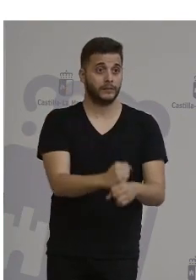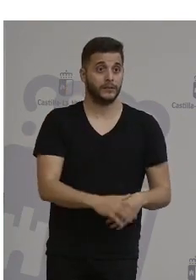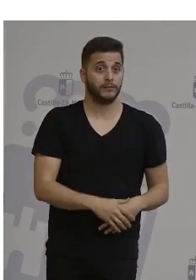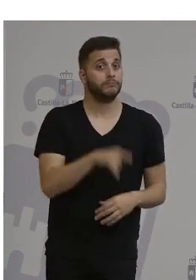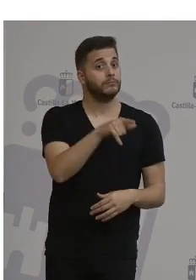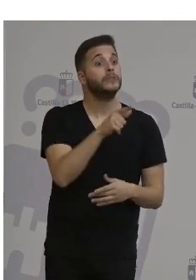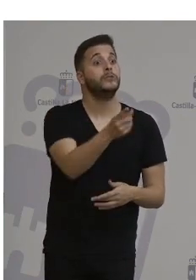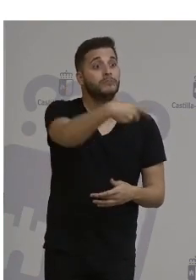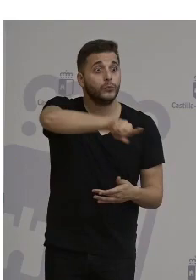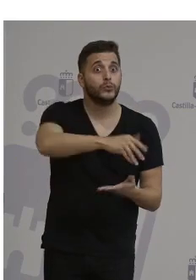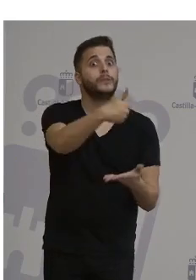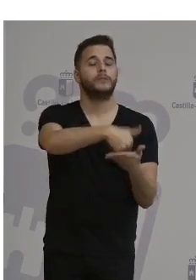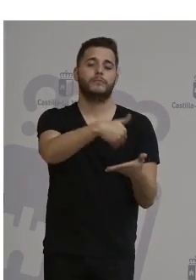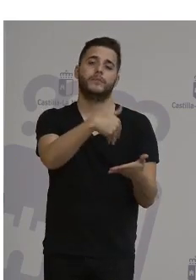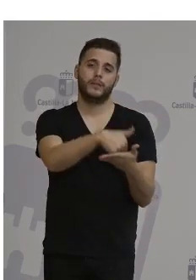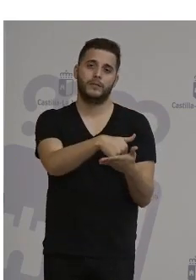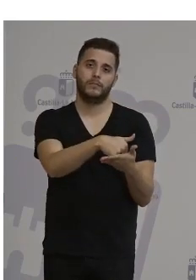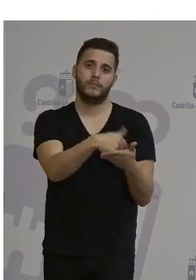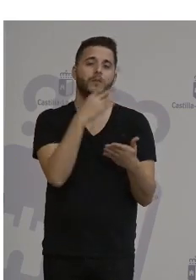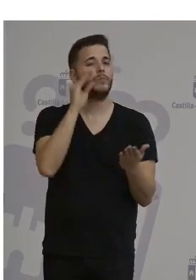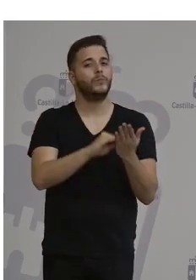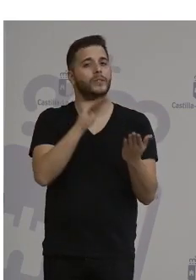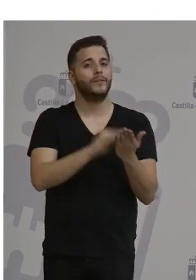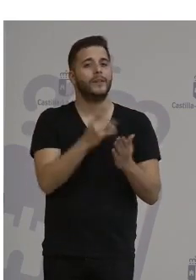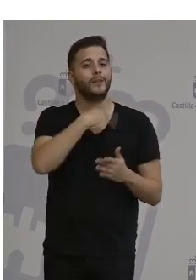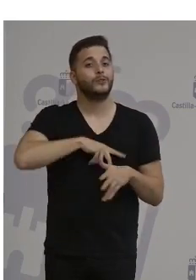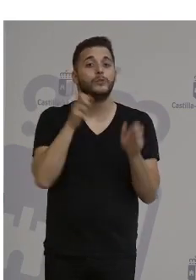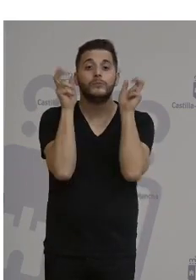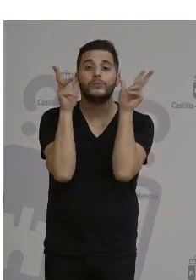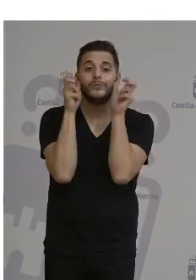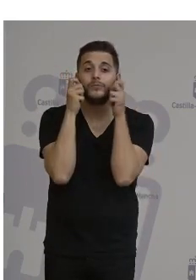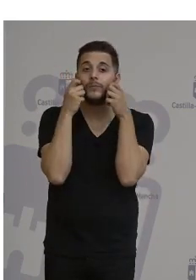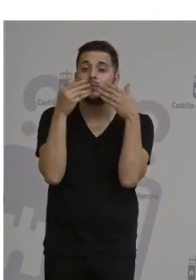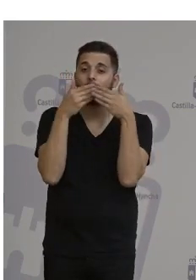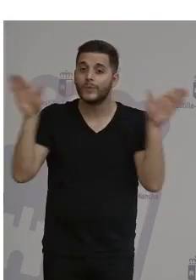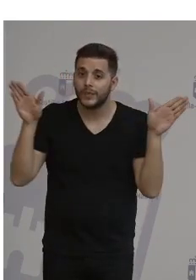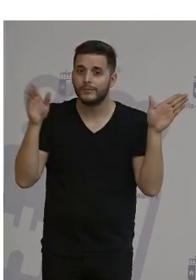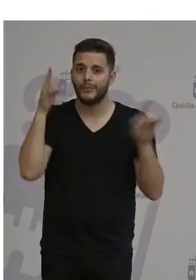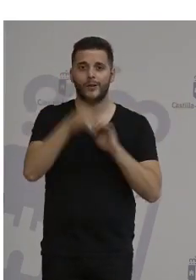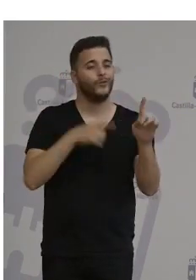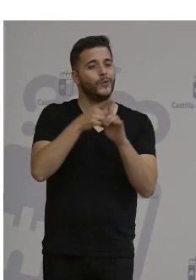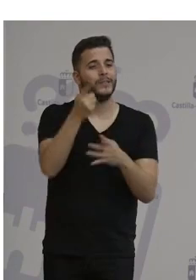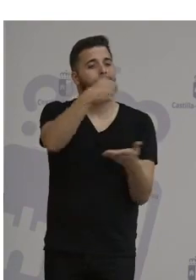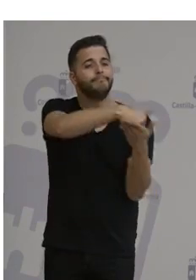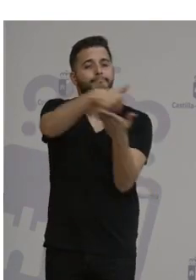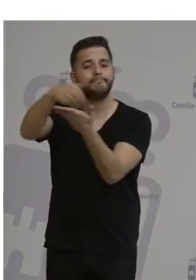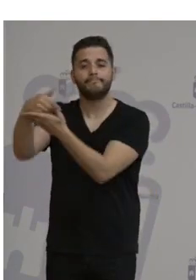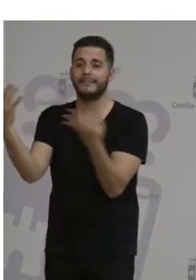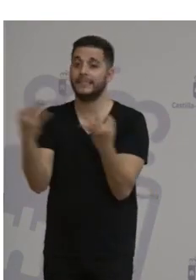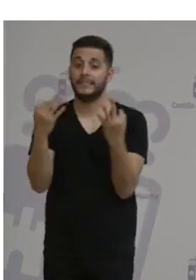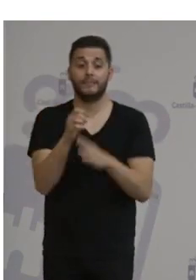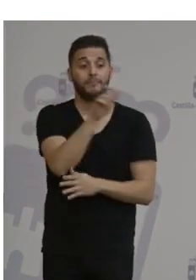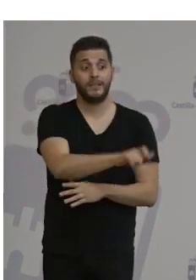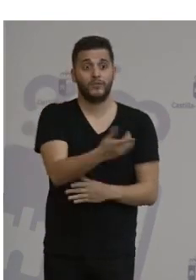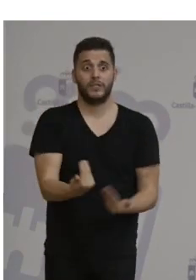fue una petición de ellos y a veces hay que estar con los oídos bien abiertos para saber qué es lo que le están pidiendo a quien tiene una